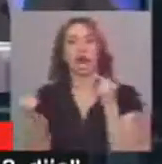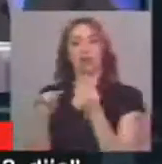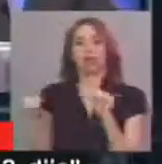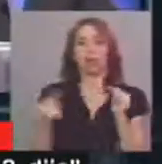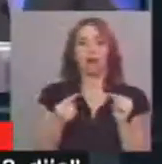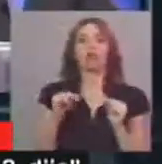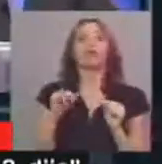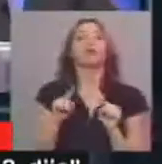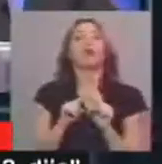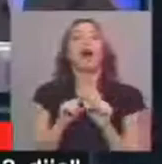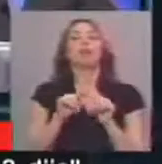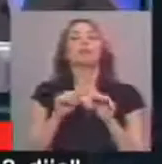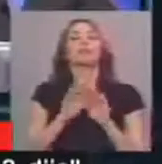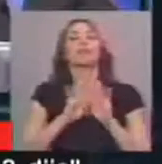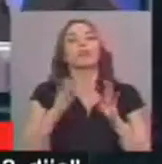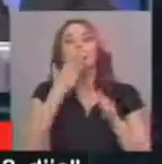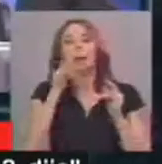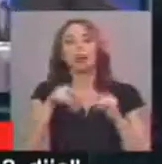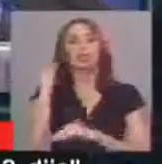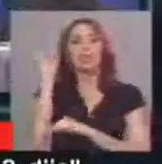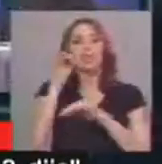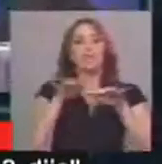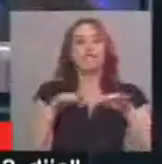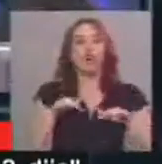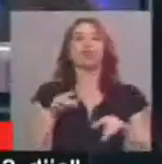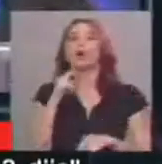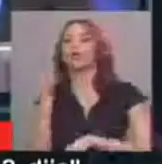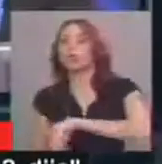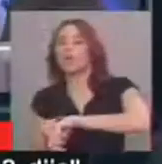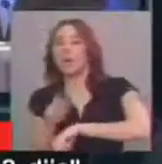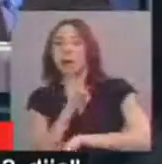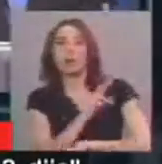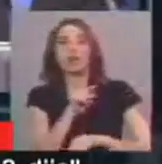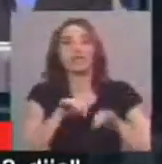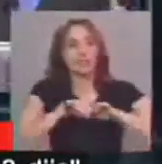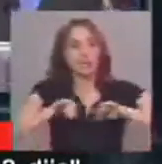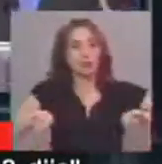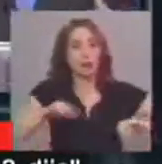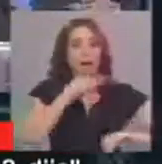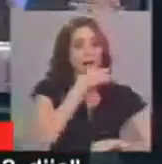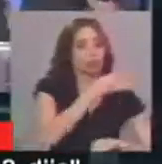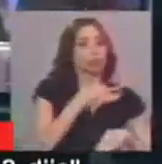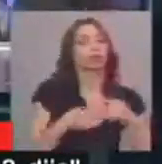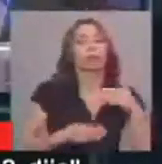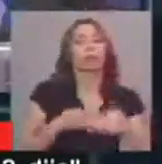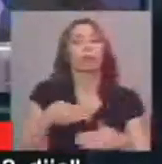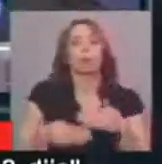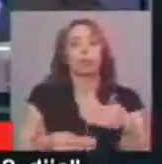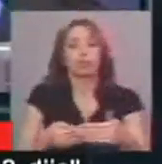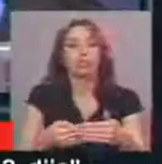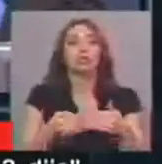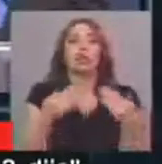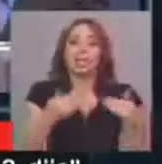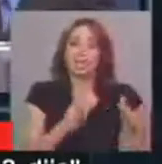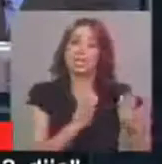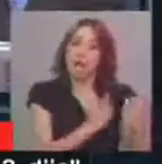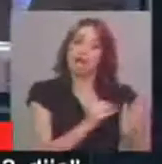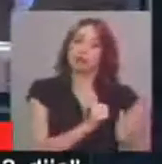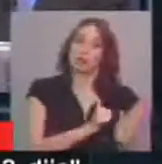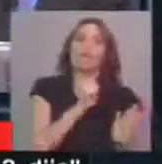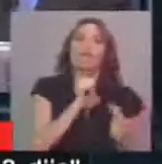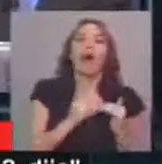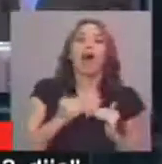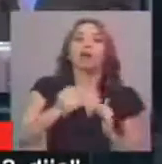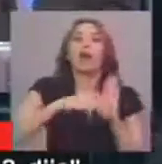y desintoxicaría este tipo de foros. Esa separación es un proceso que en buena parte ya se cumplió, pero quedan